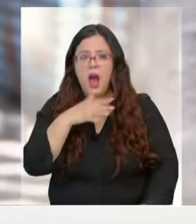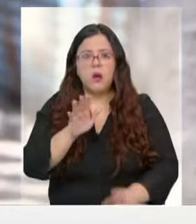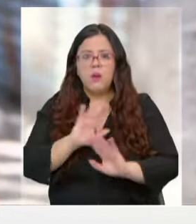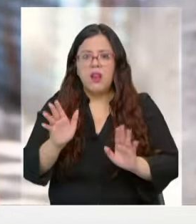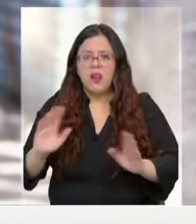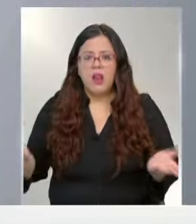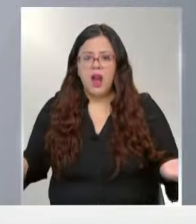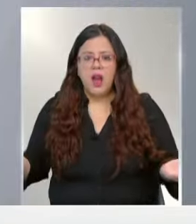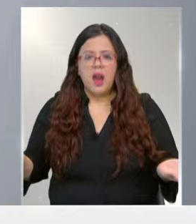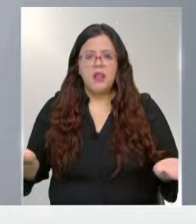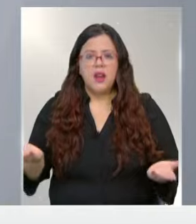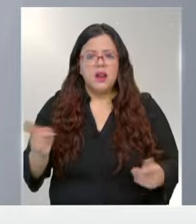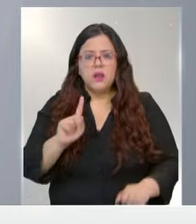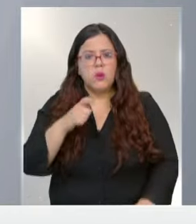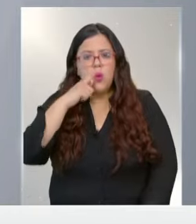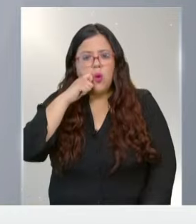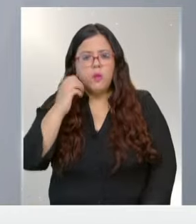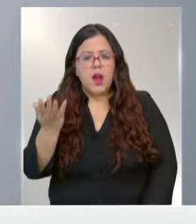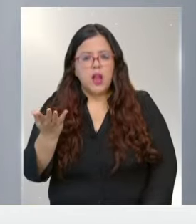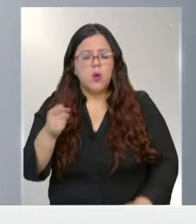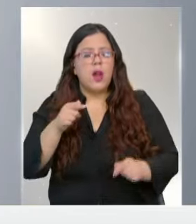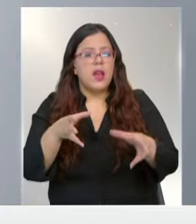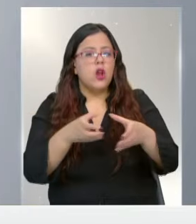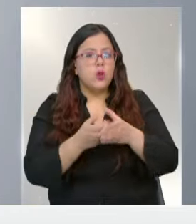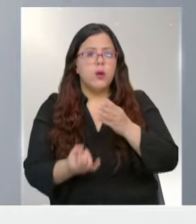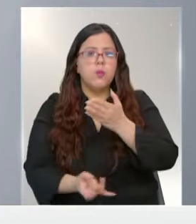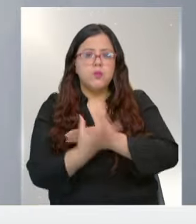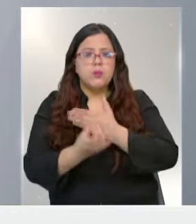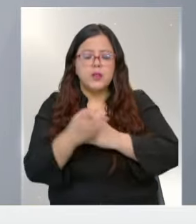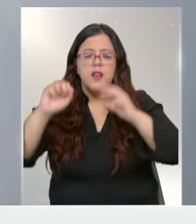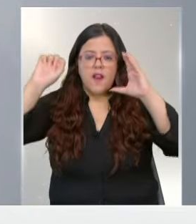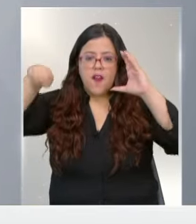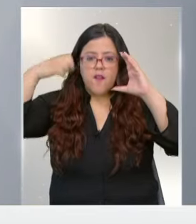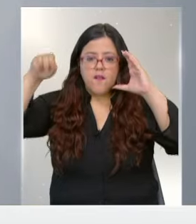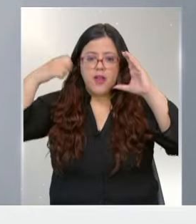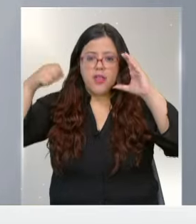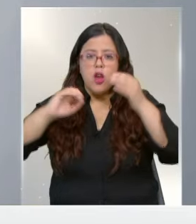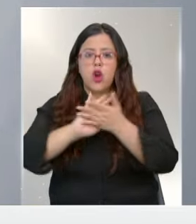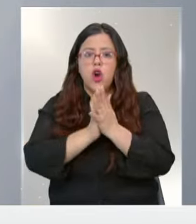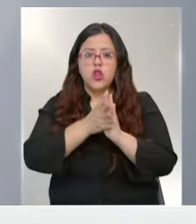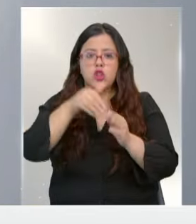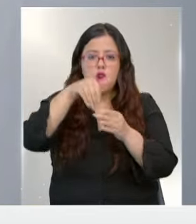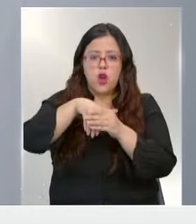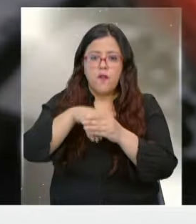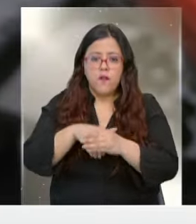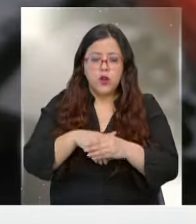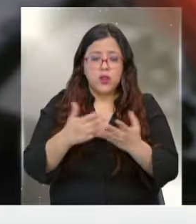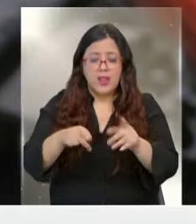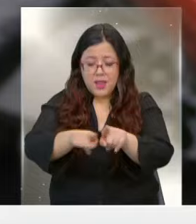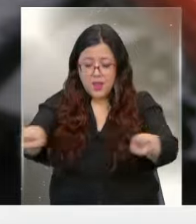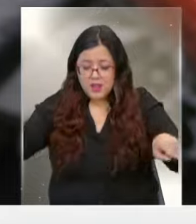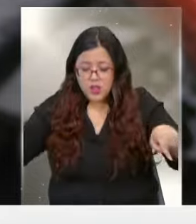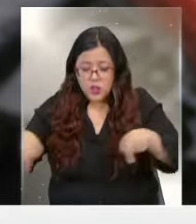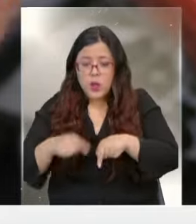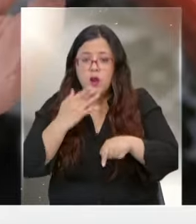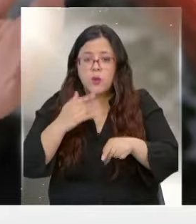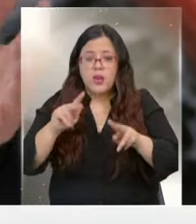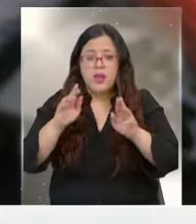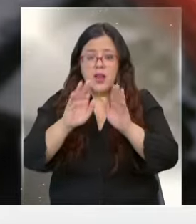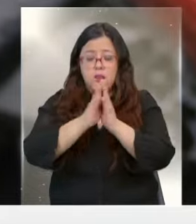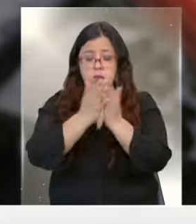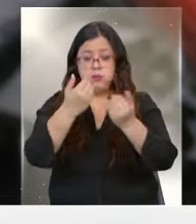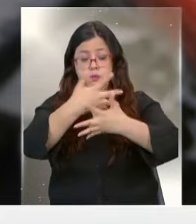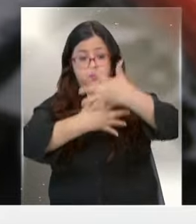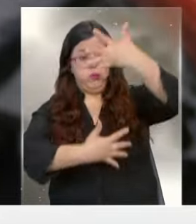nada, es súper inhumano. Al grupo se mandaron todos los videos de cómo teníamos los votos en el suelo porque los papeles blancos eran